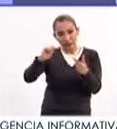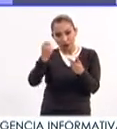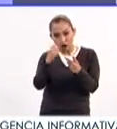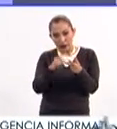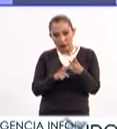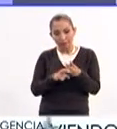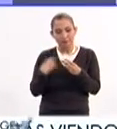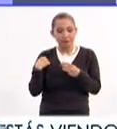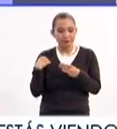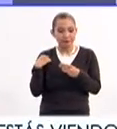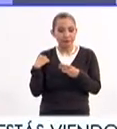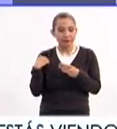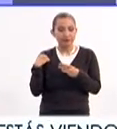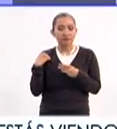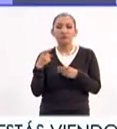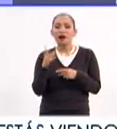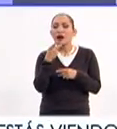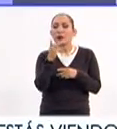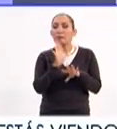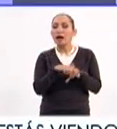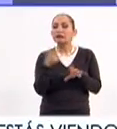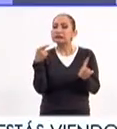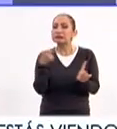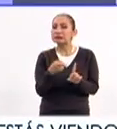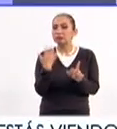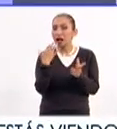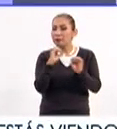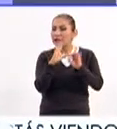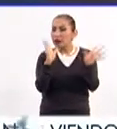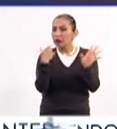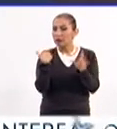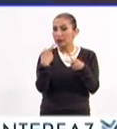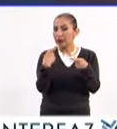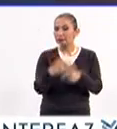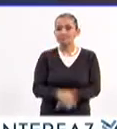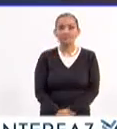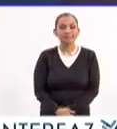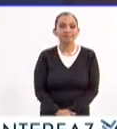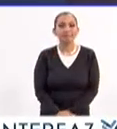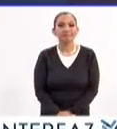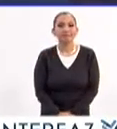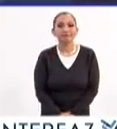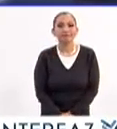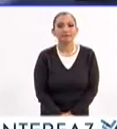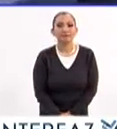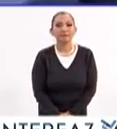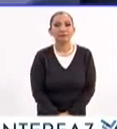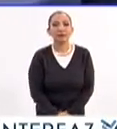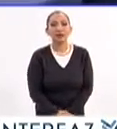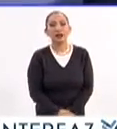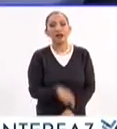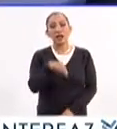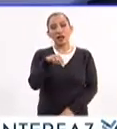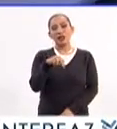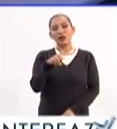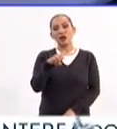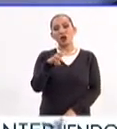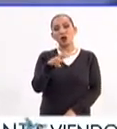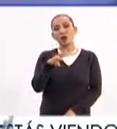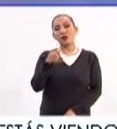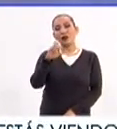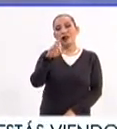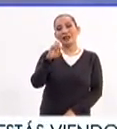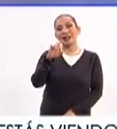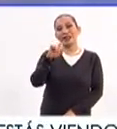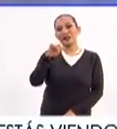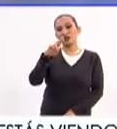tecnología, pero háblenos un poco más específico para que nos vayamos preparando. Claro que sí. New Directions in English Language and Assessment es